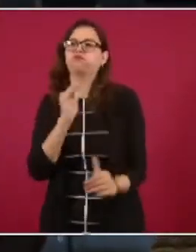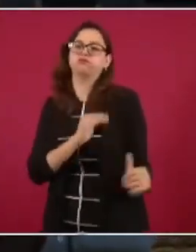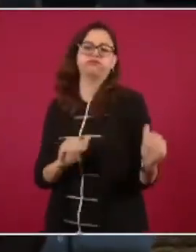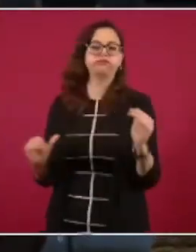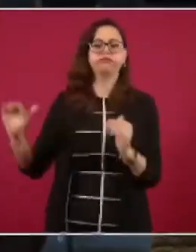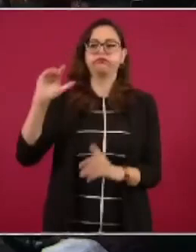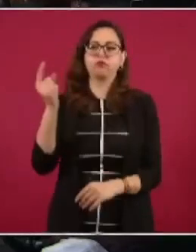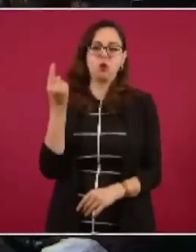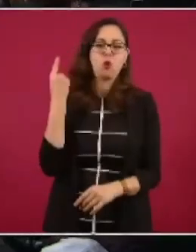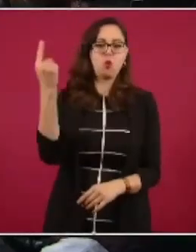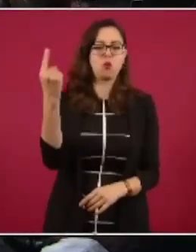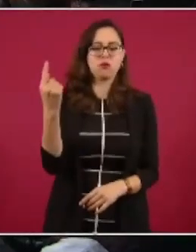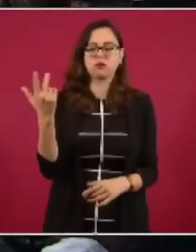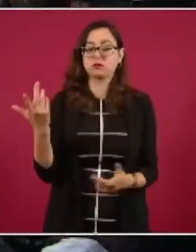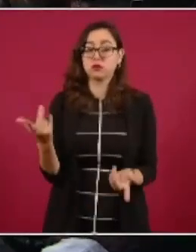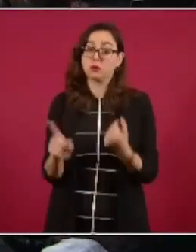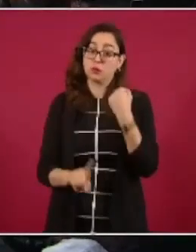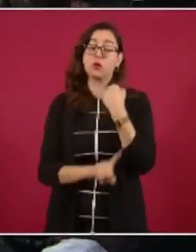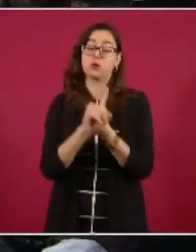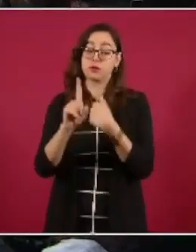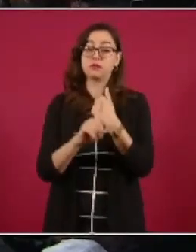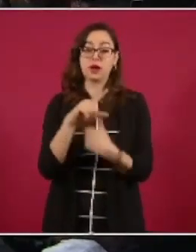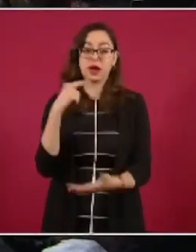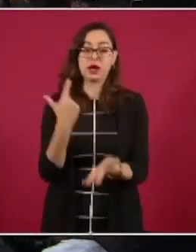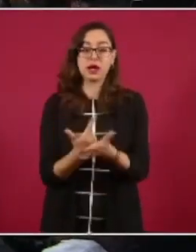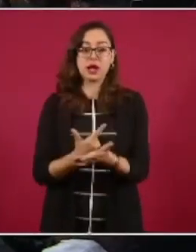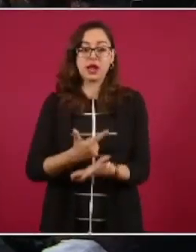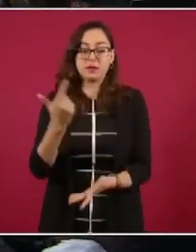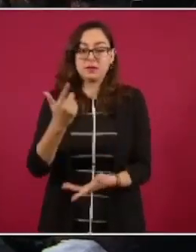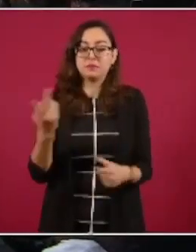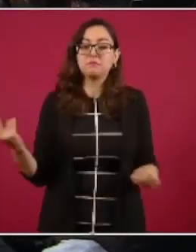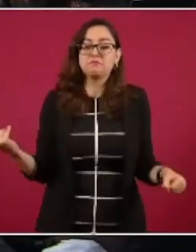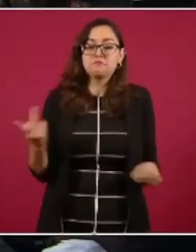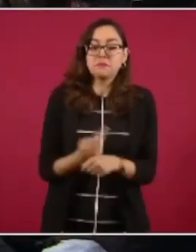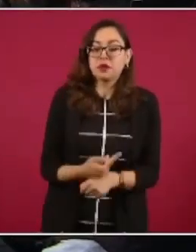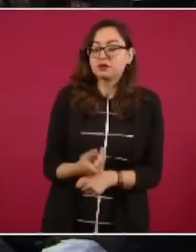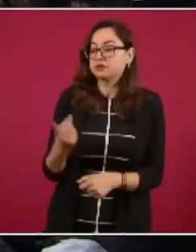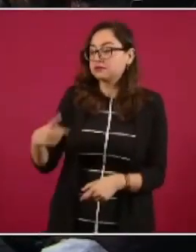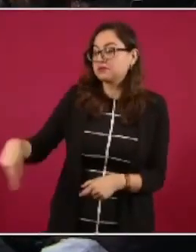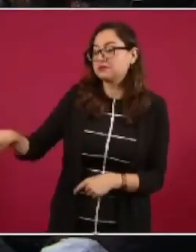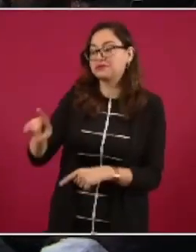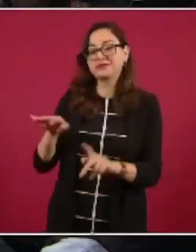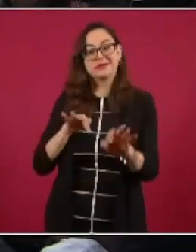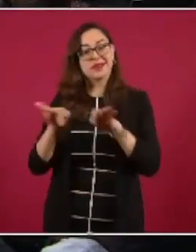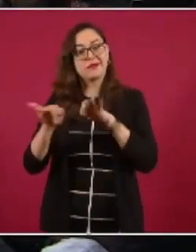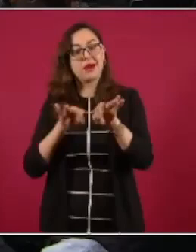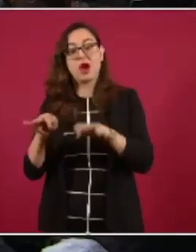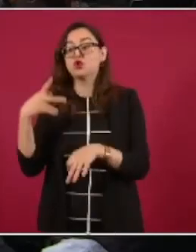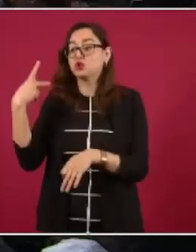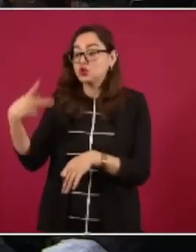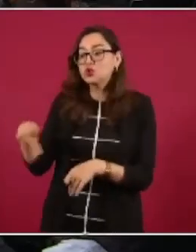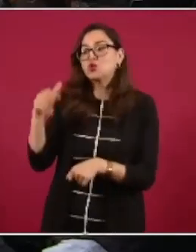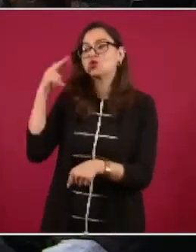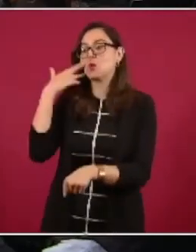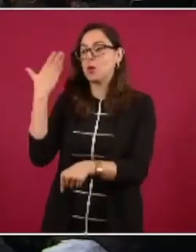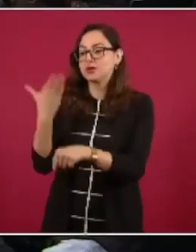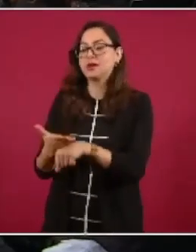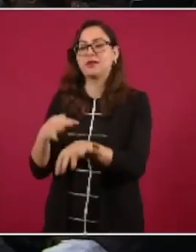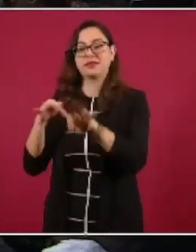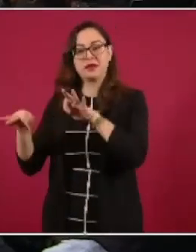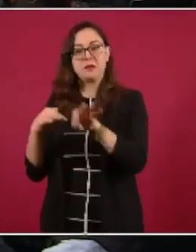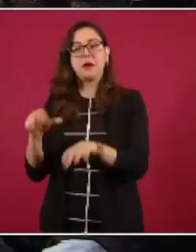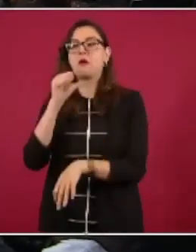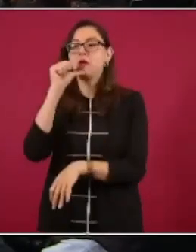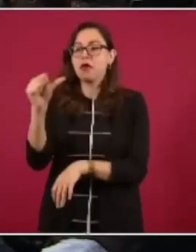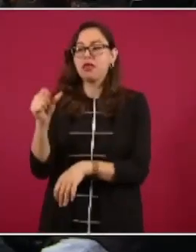porque en esto, como no imparten justicia, los jueces, aparte de los problemas de corrupción